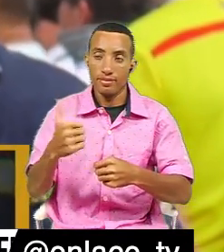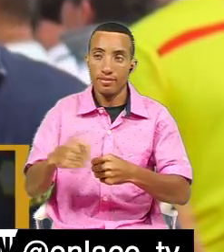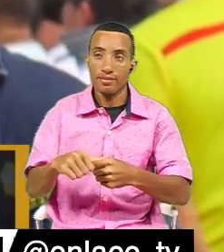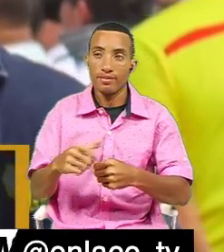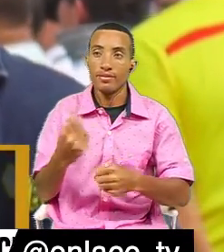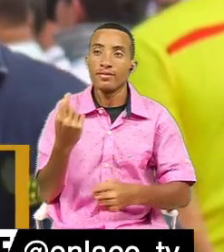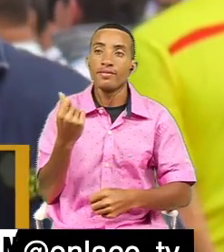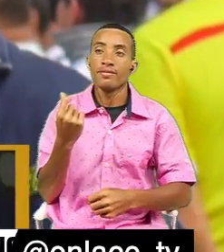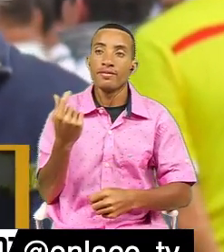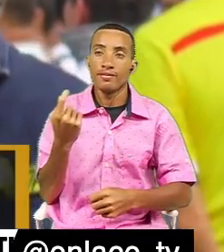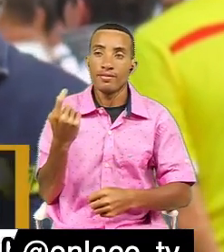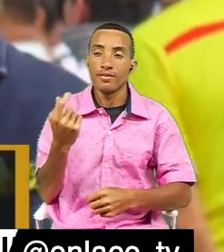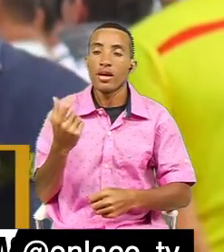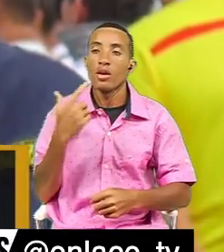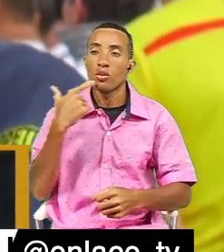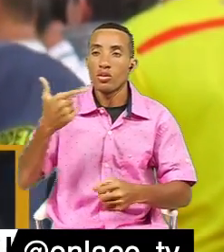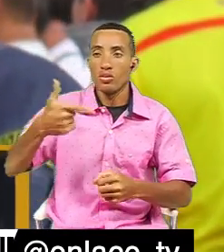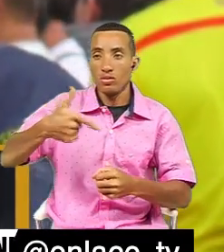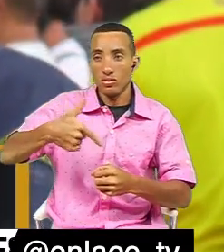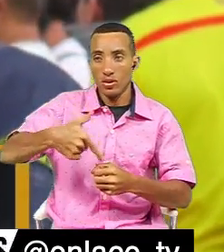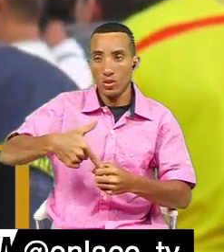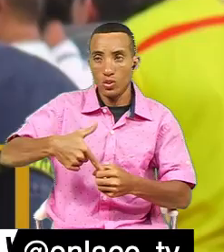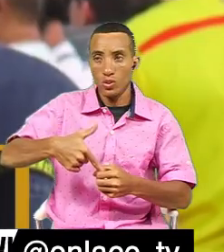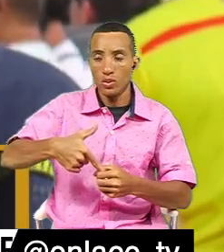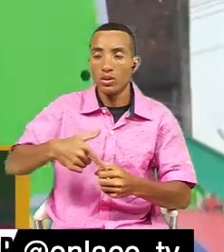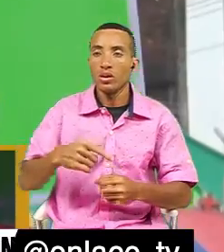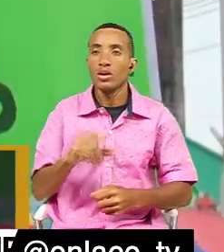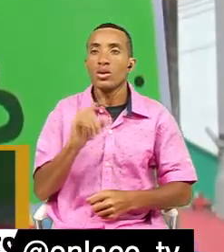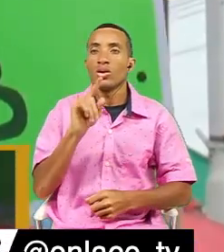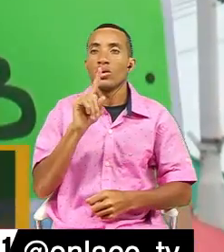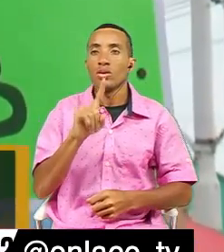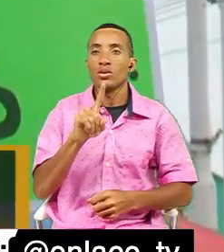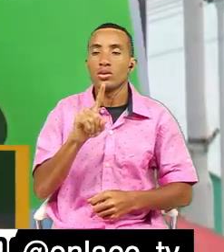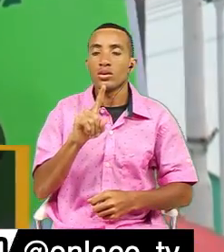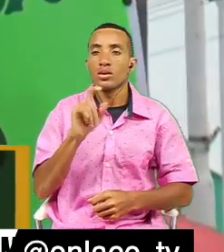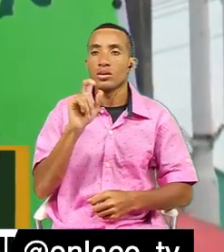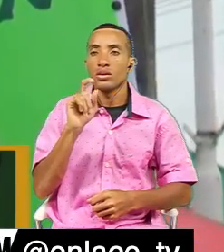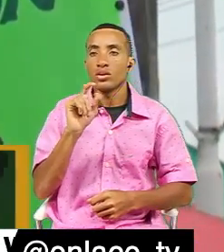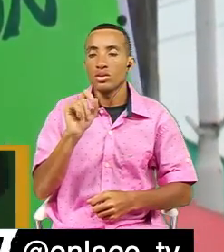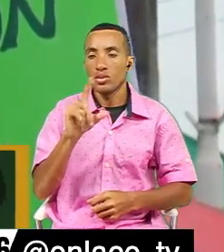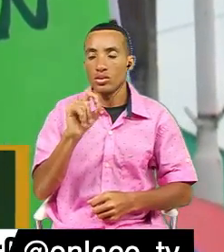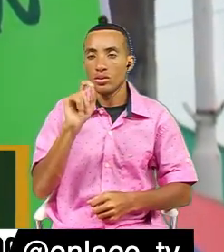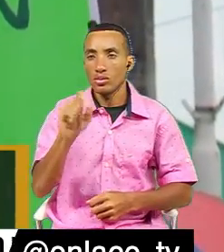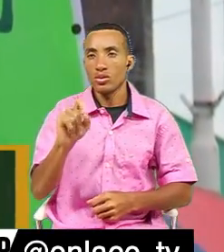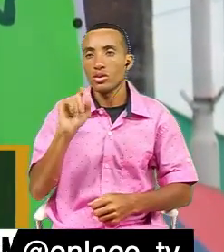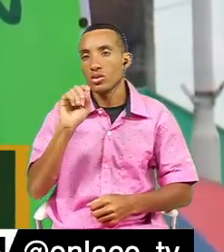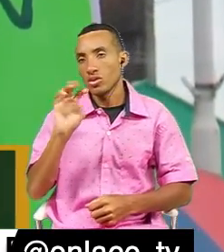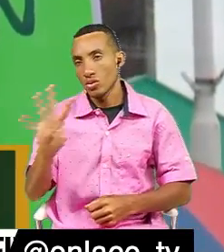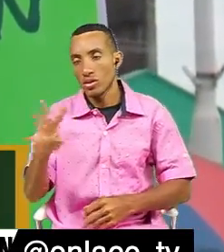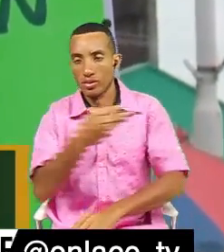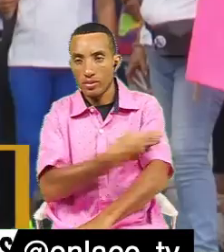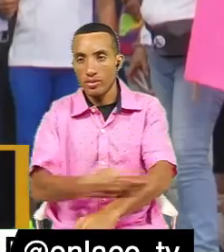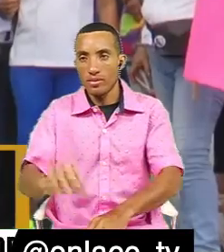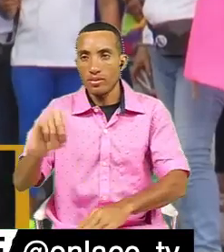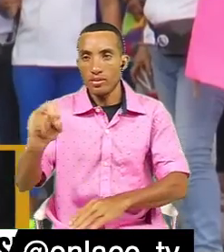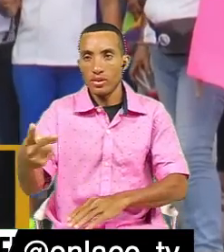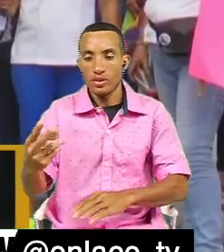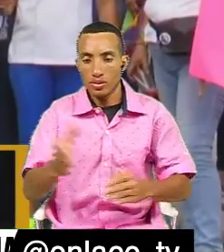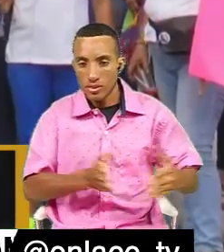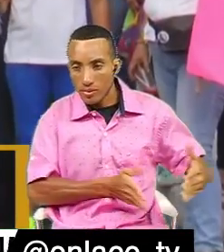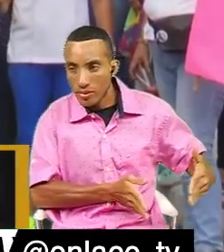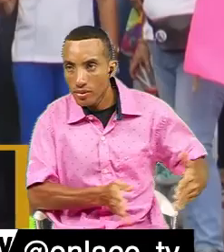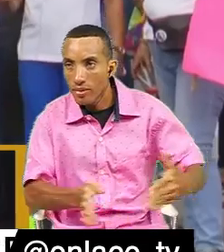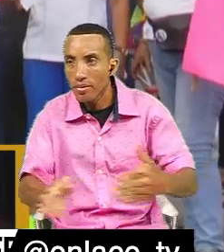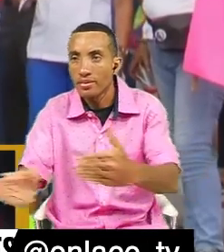del combustible nos cobran 11.4 billones de pesos para el desarrollo de la malla vial nacional.